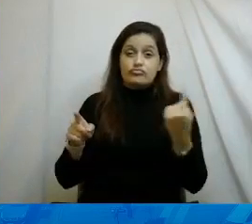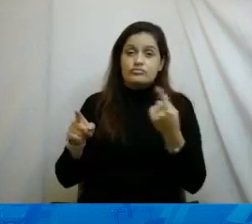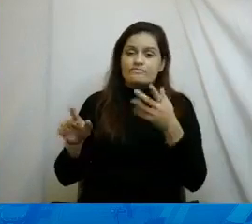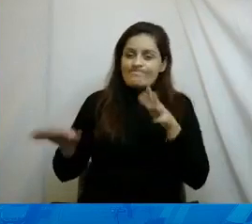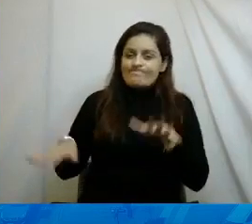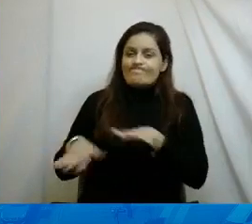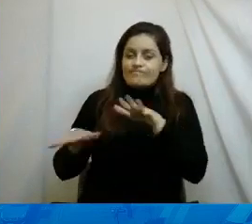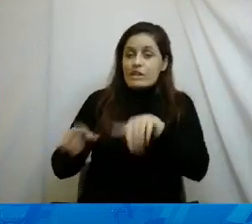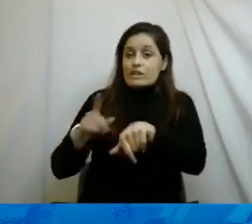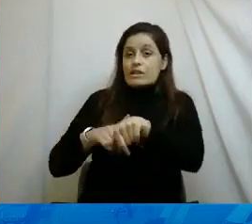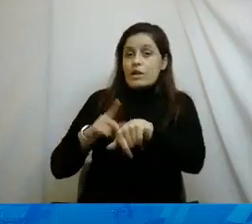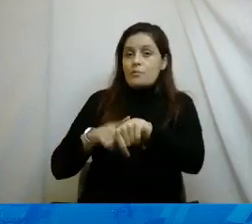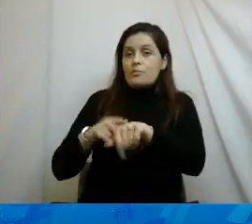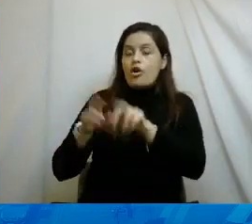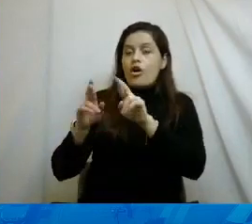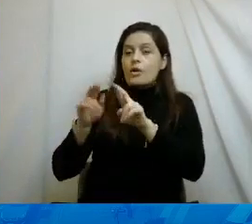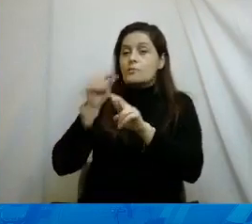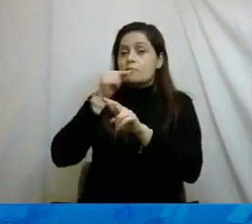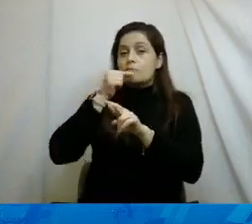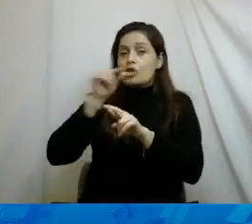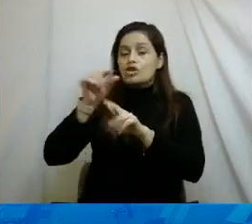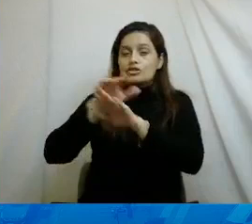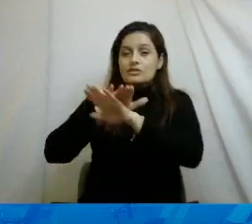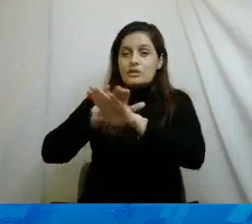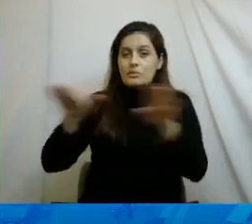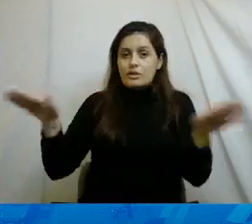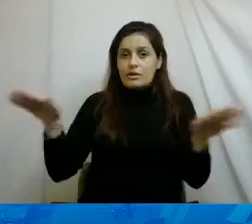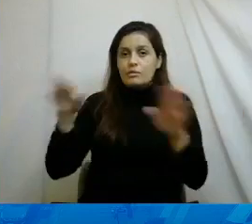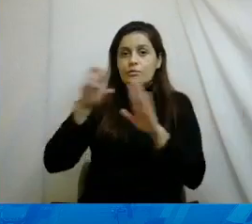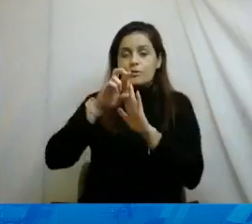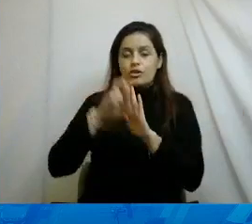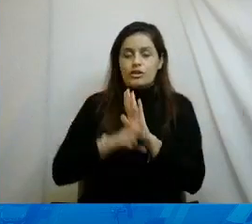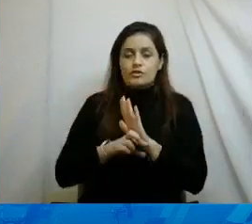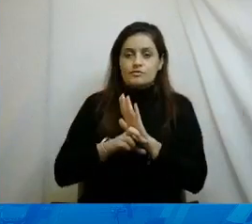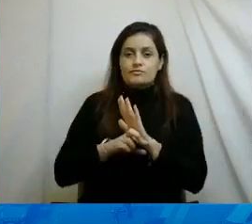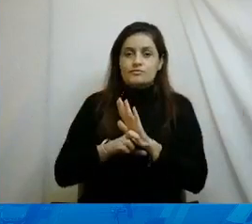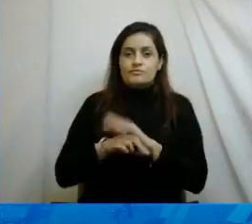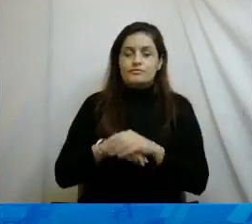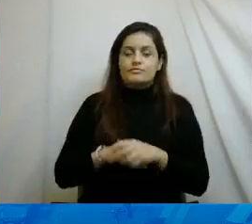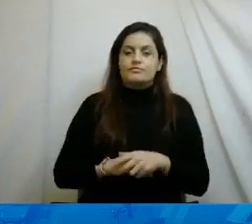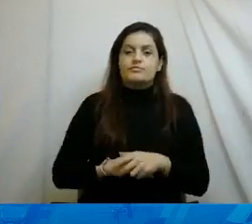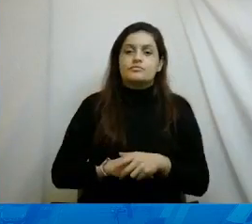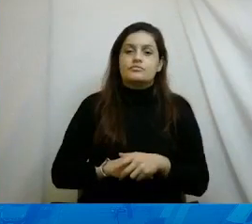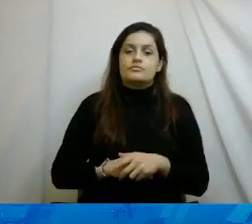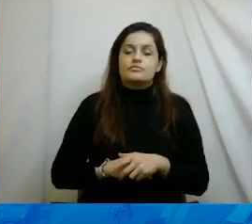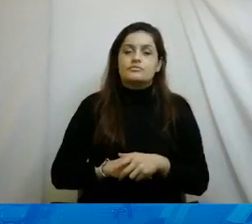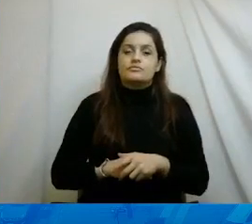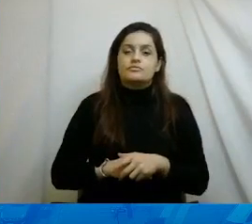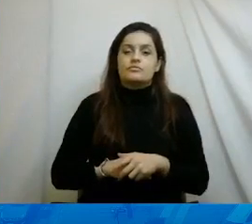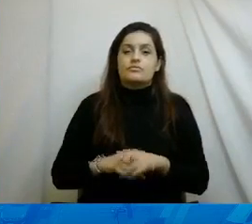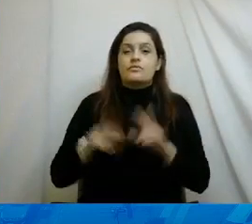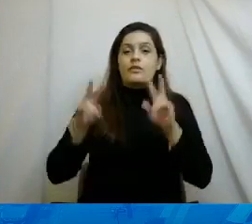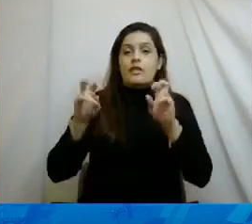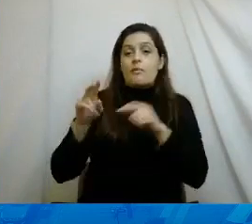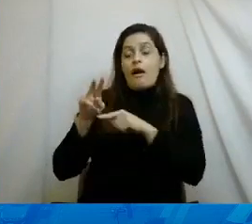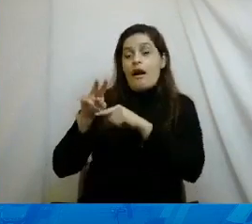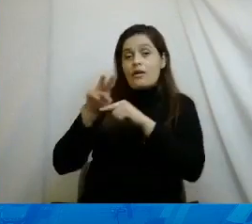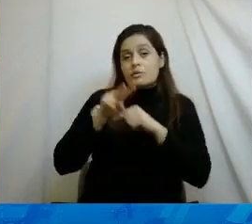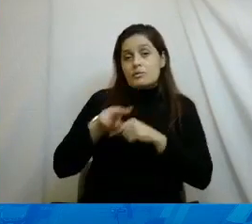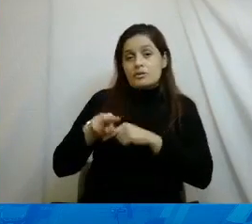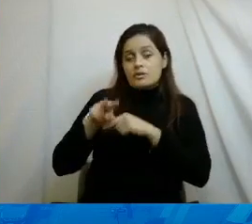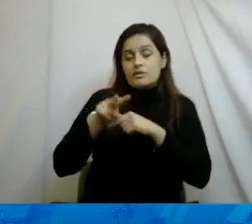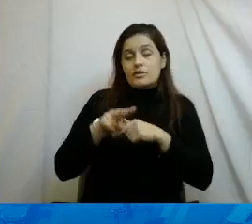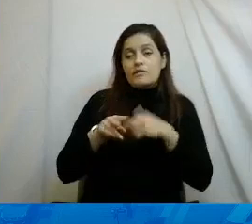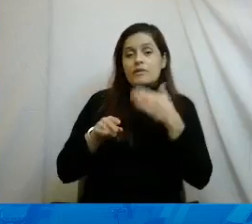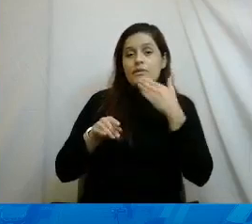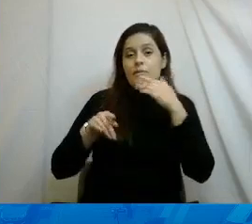harto tiempo a poder concretar el término de este proyecto. O sea, en la parte administrativa y de gestión también con